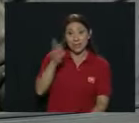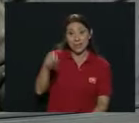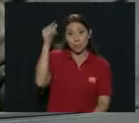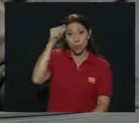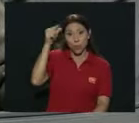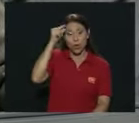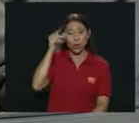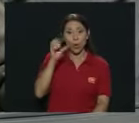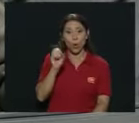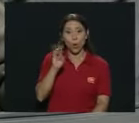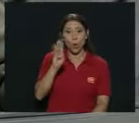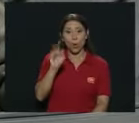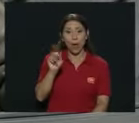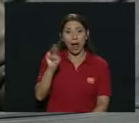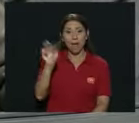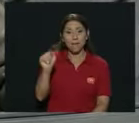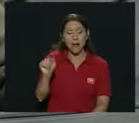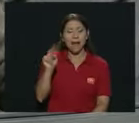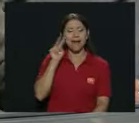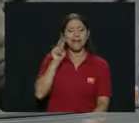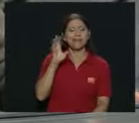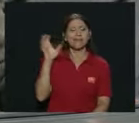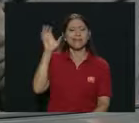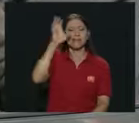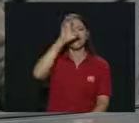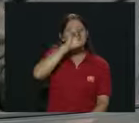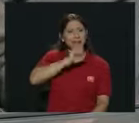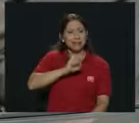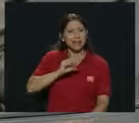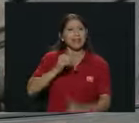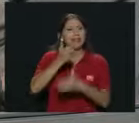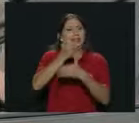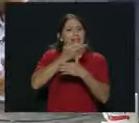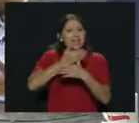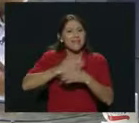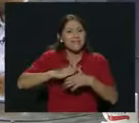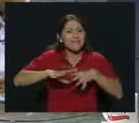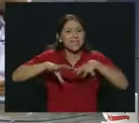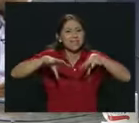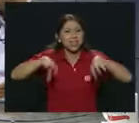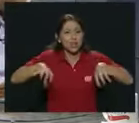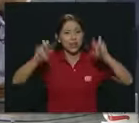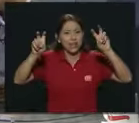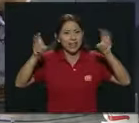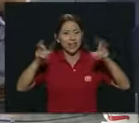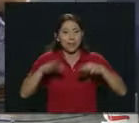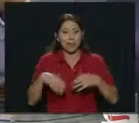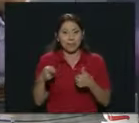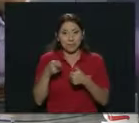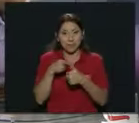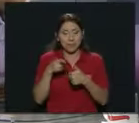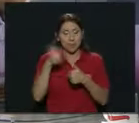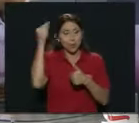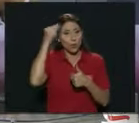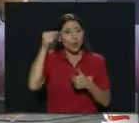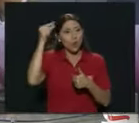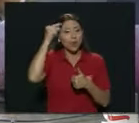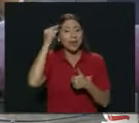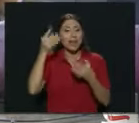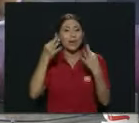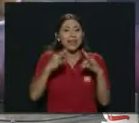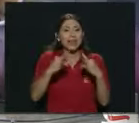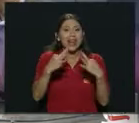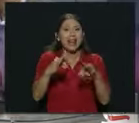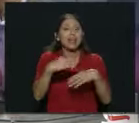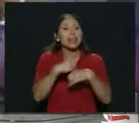una división fuerte en el tema, porque por un lado el gobierno intenta establecer una